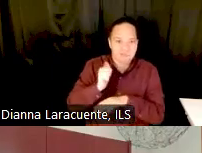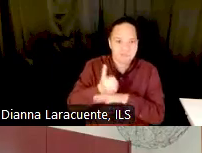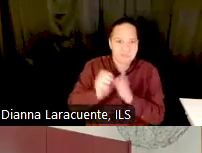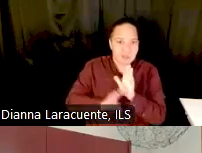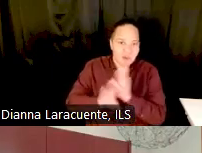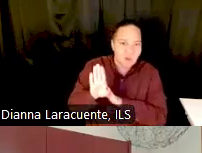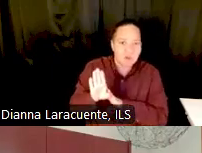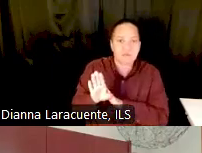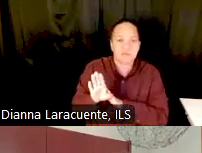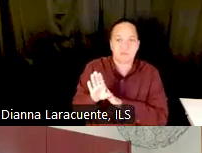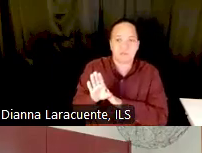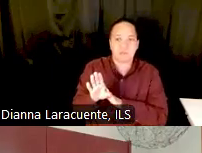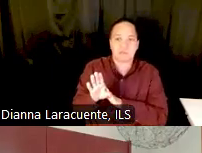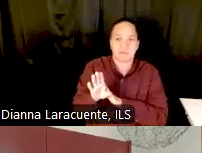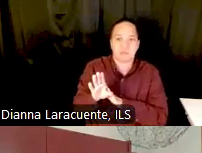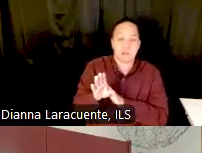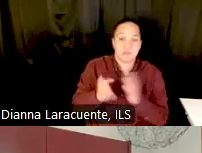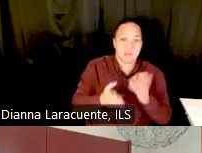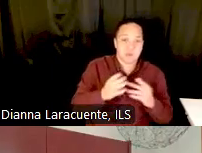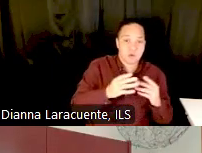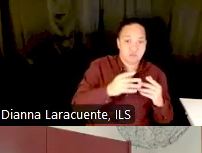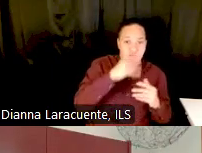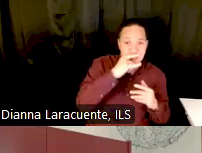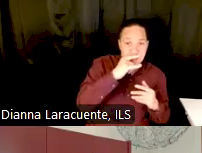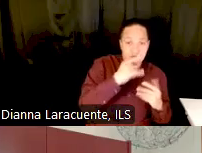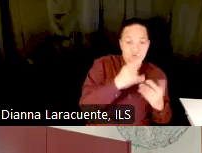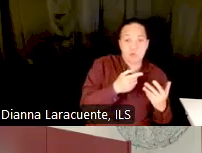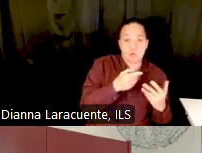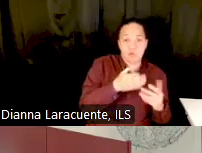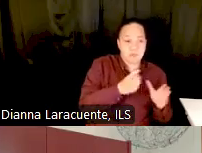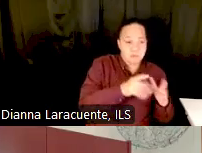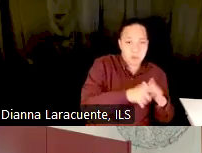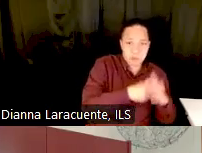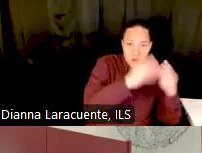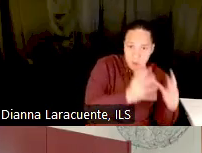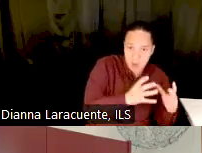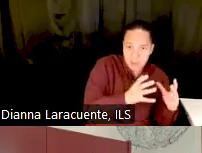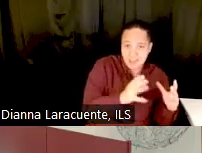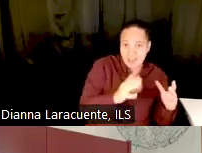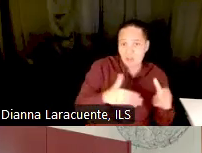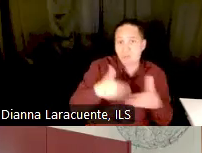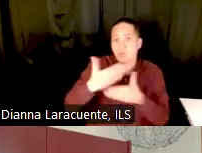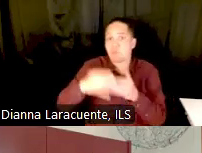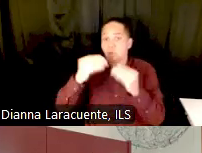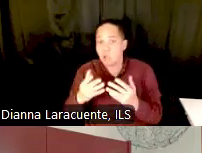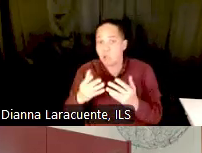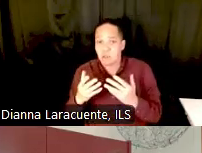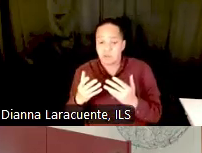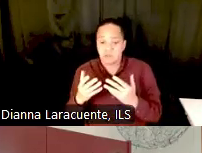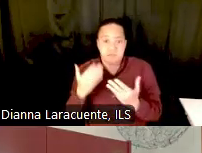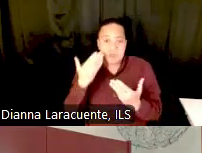niño empezó con una maestra y terminó el año siguiente con otra maestra. Así que esa segunda maestra no